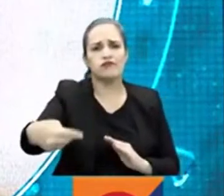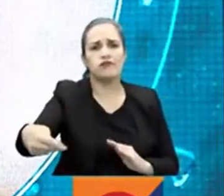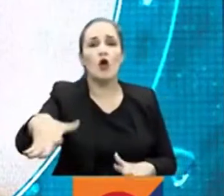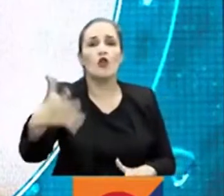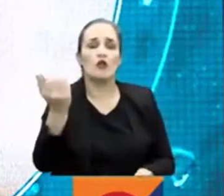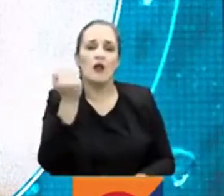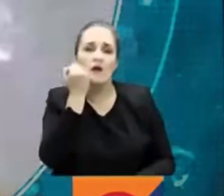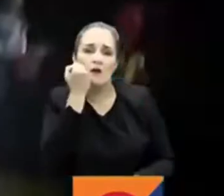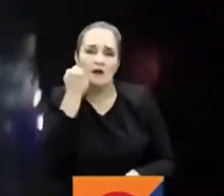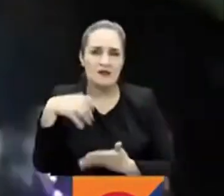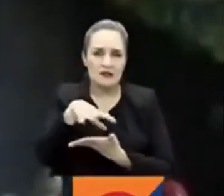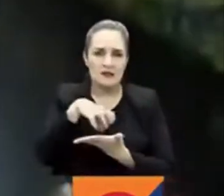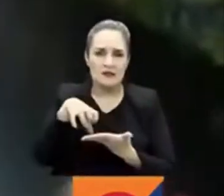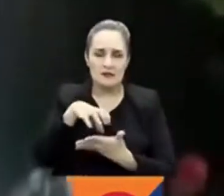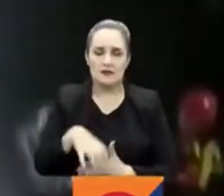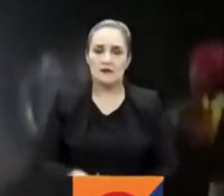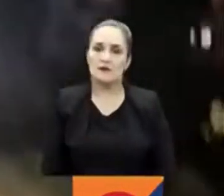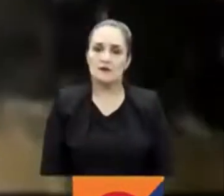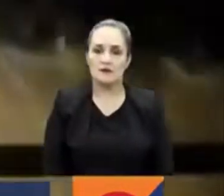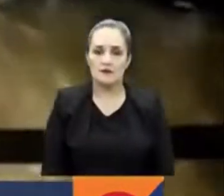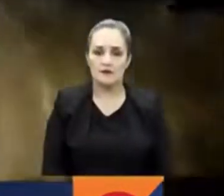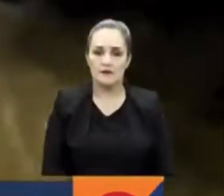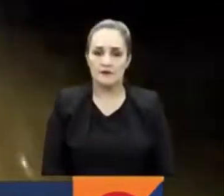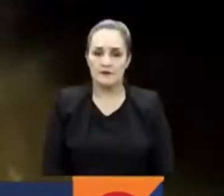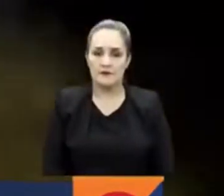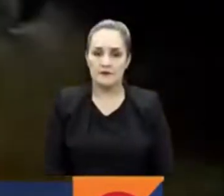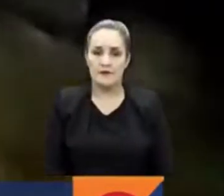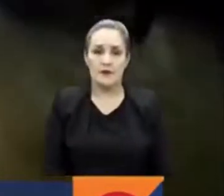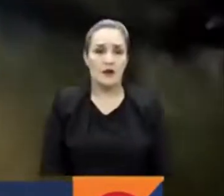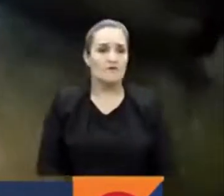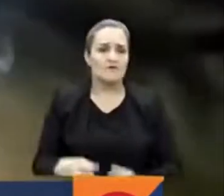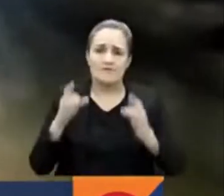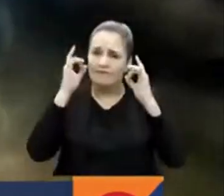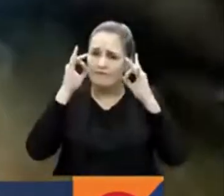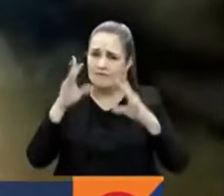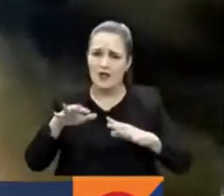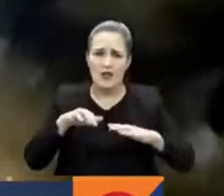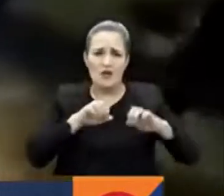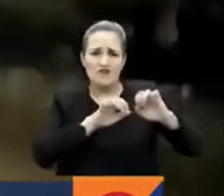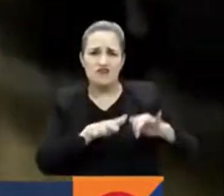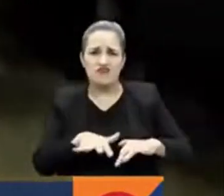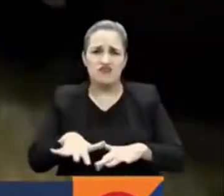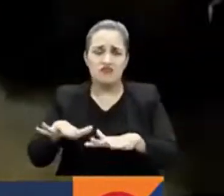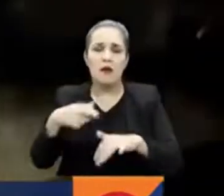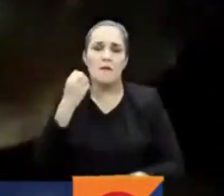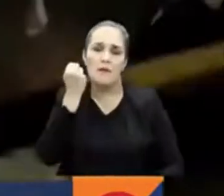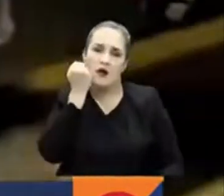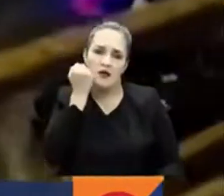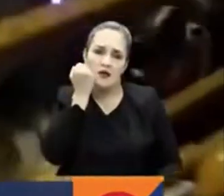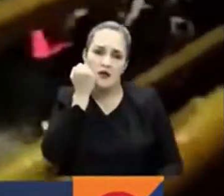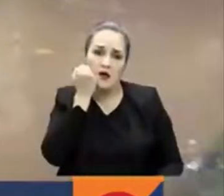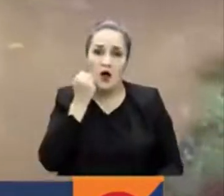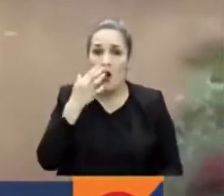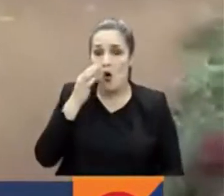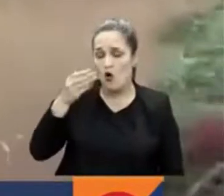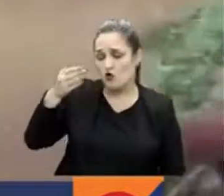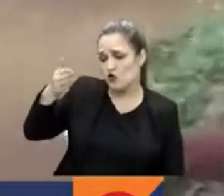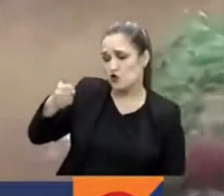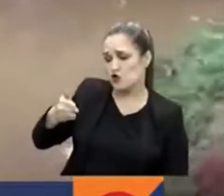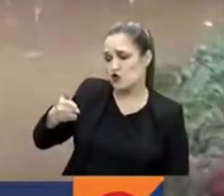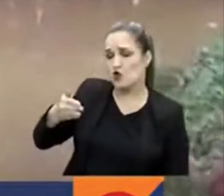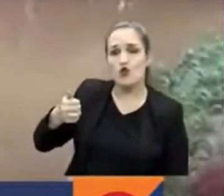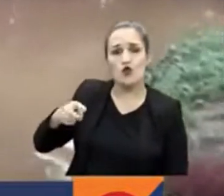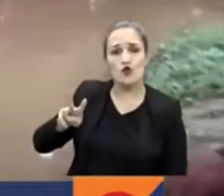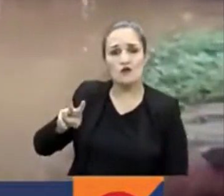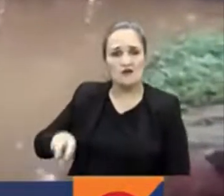Bermeja. Una tragedia se registró en Barranca Bermeja. Un menor identificado como Andrés Cobos, de 12 años, fue arrastrado